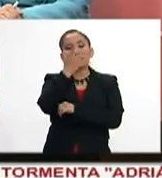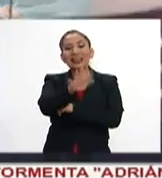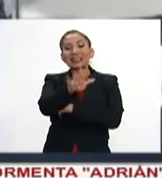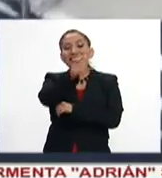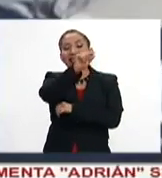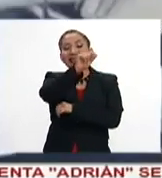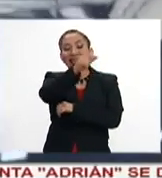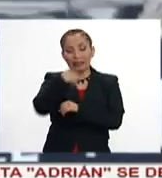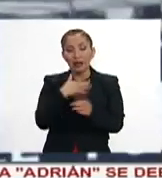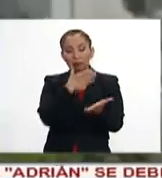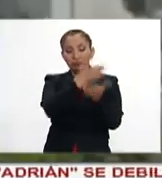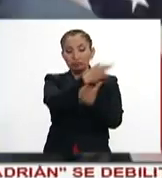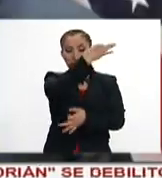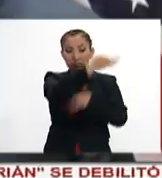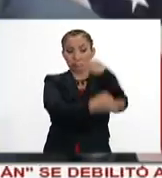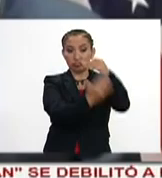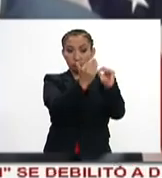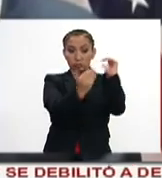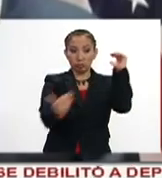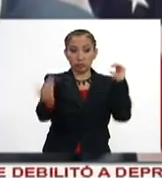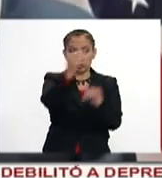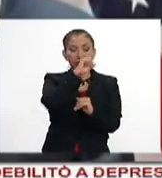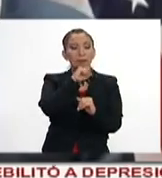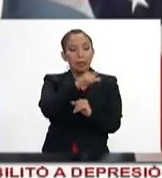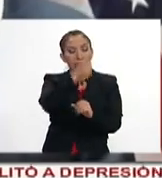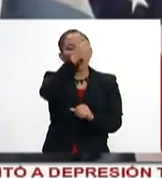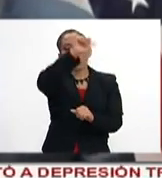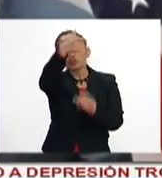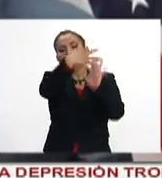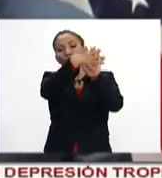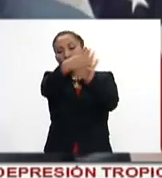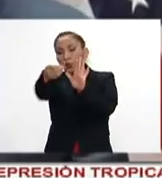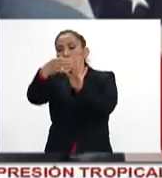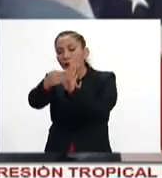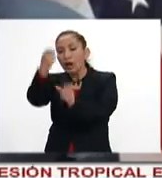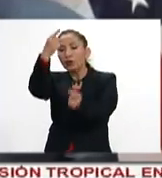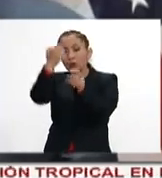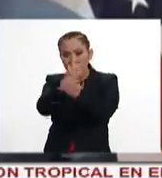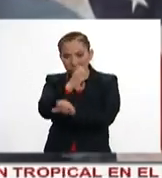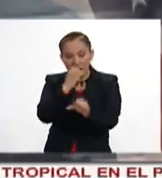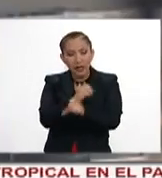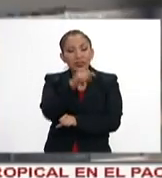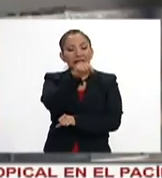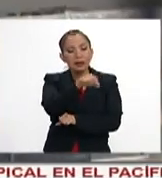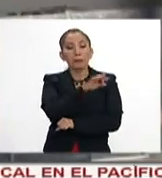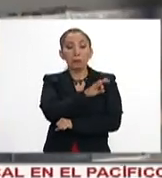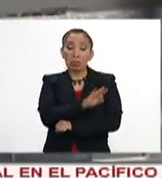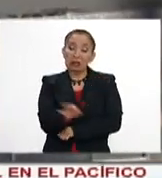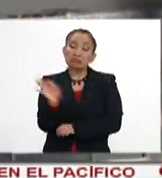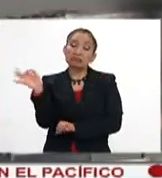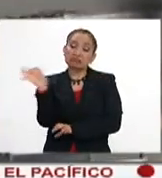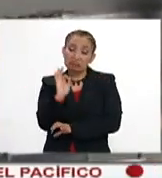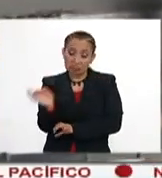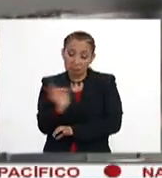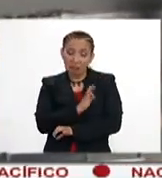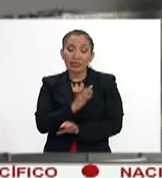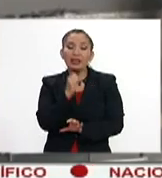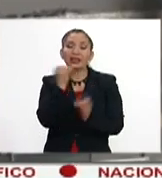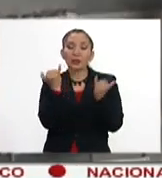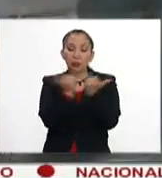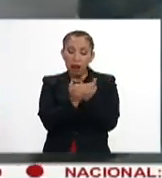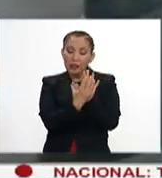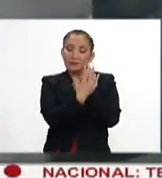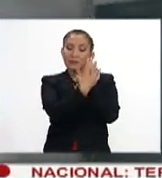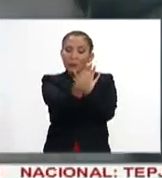Suprema Corte, que también fue replicada de alguna manera en algunos estados. Esta sí puede haber posibilidades de que